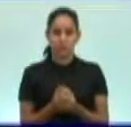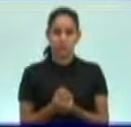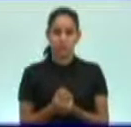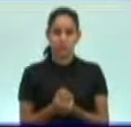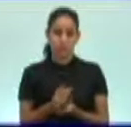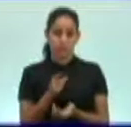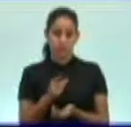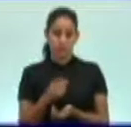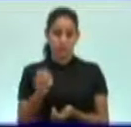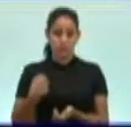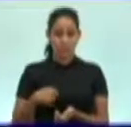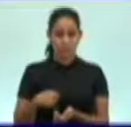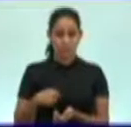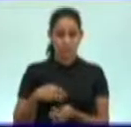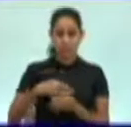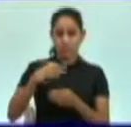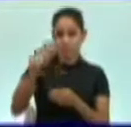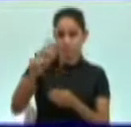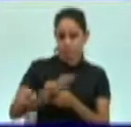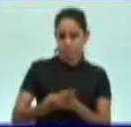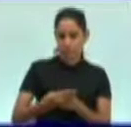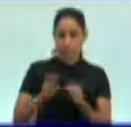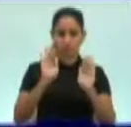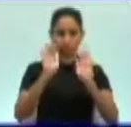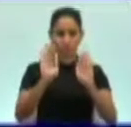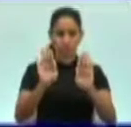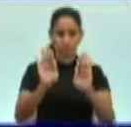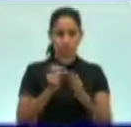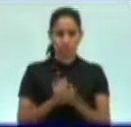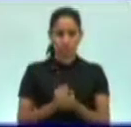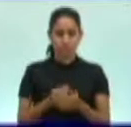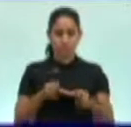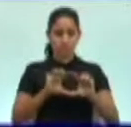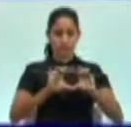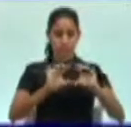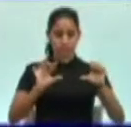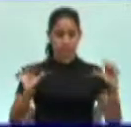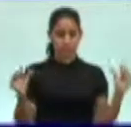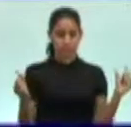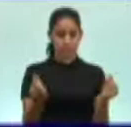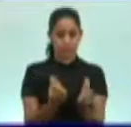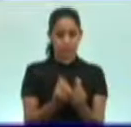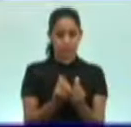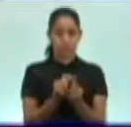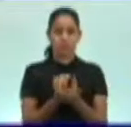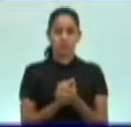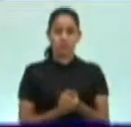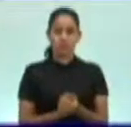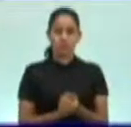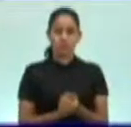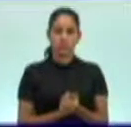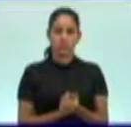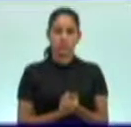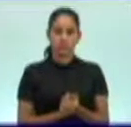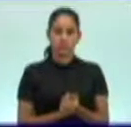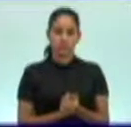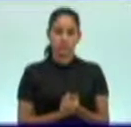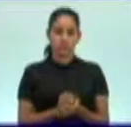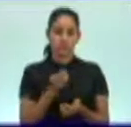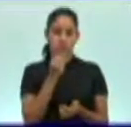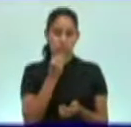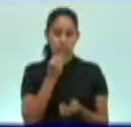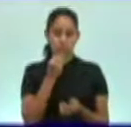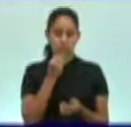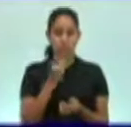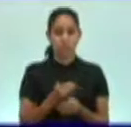situados al frente, en forma de gallardete o cinta, en la parte superior frontal de